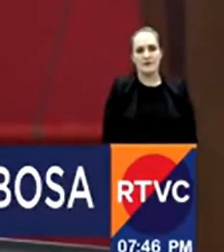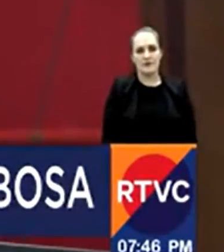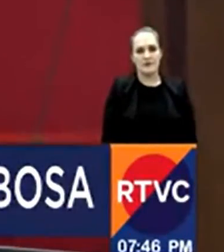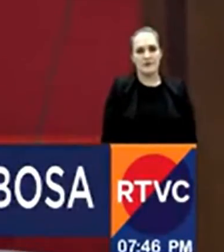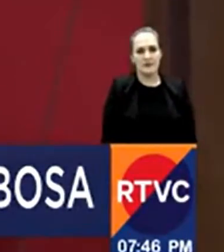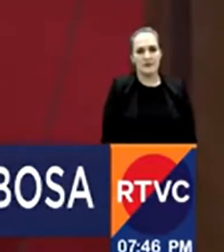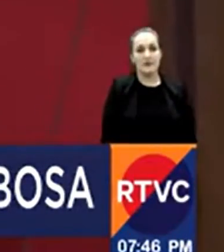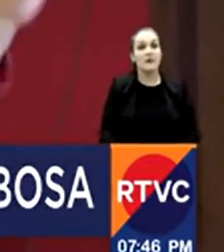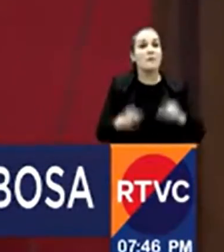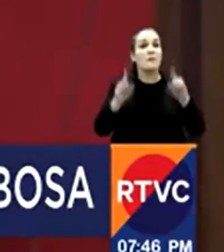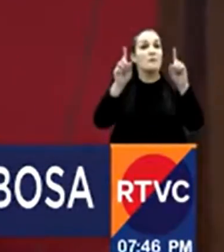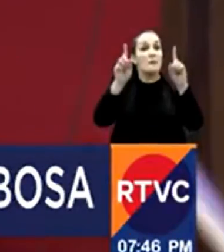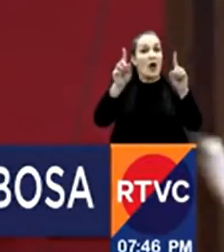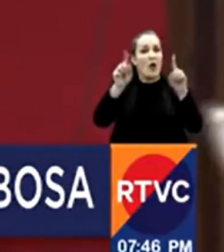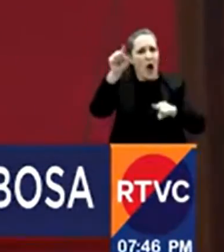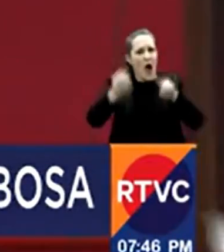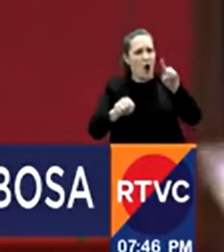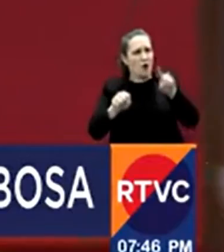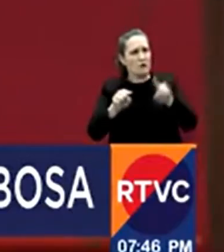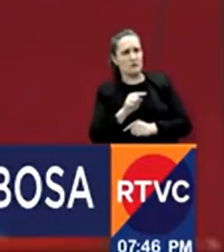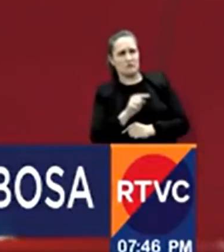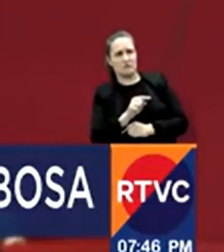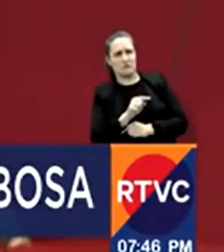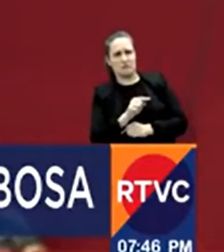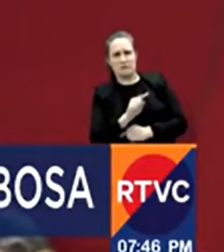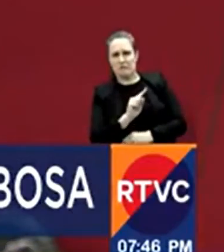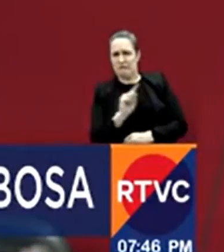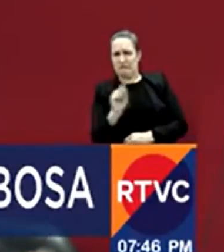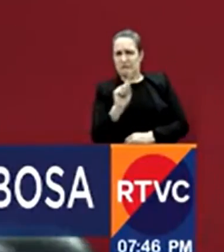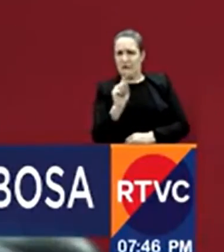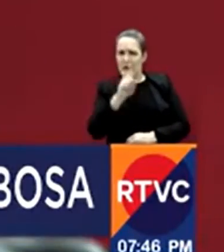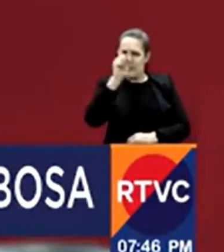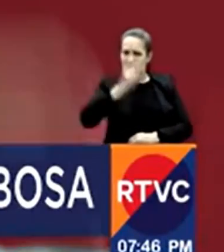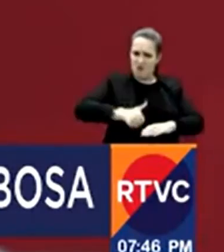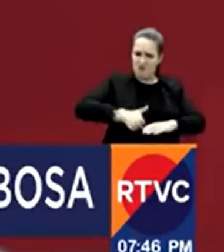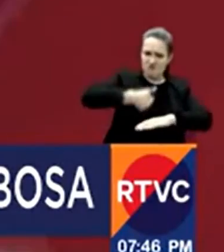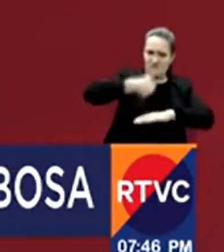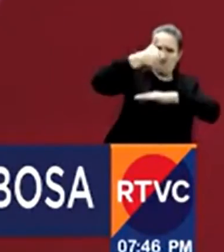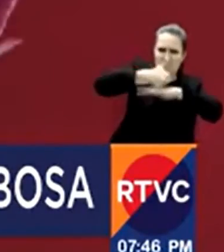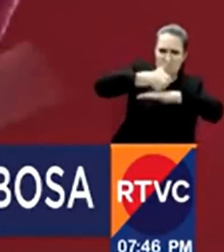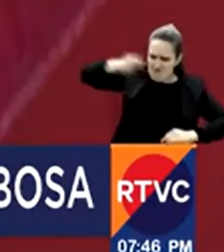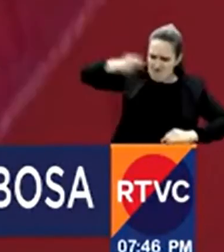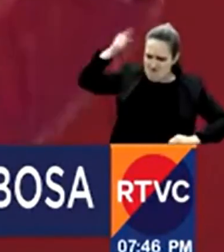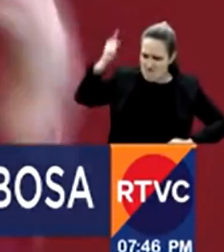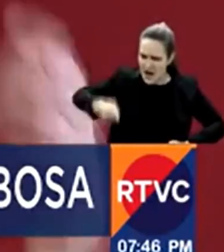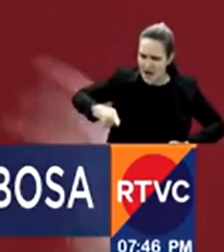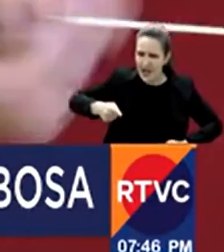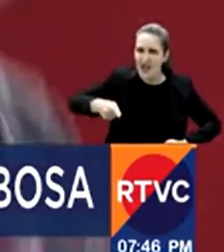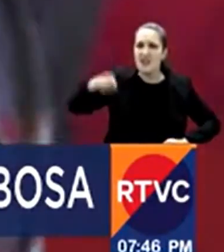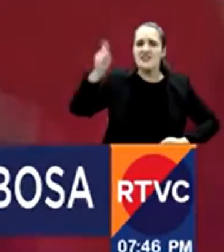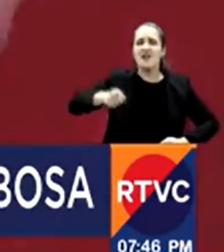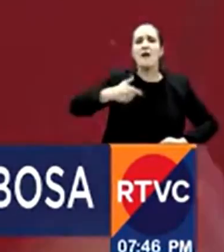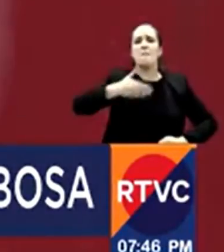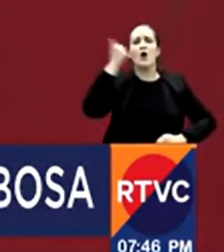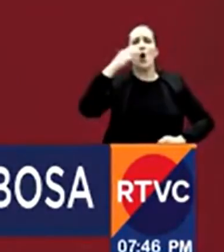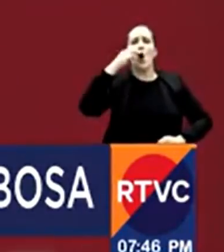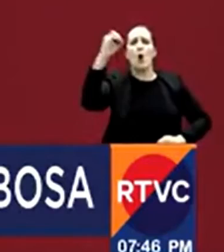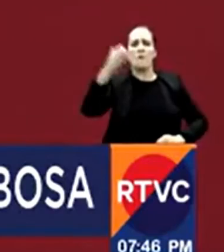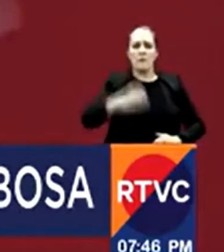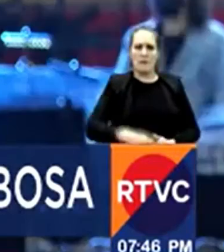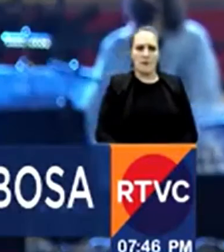Sin embargo, algunos todavía creen que para tener mando y respeto en una orquesta es necesario imitar los roles